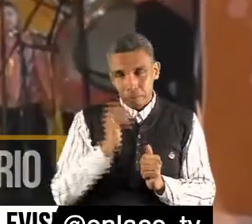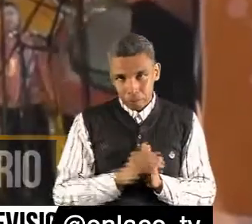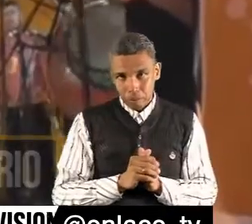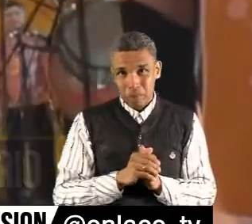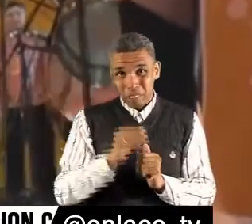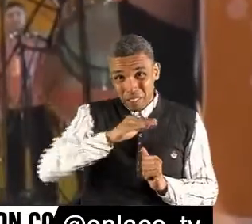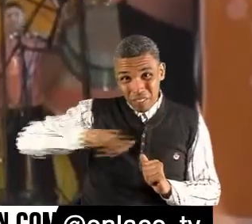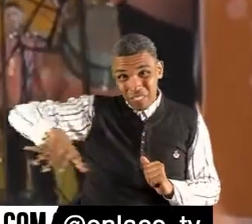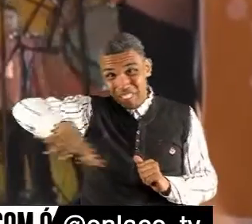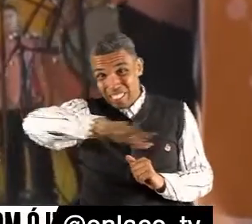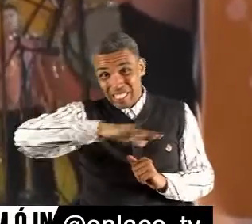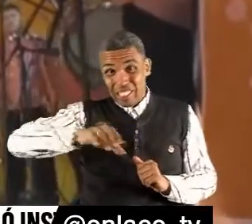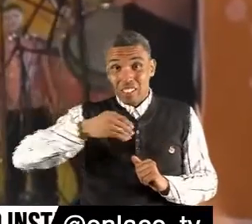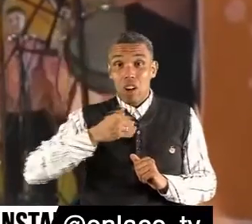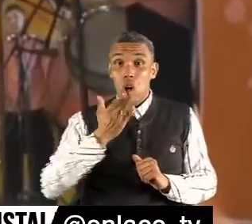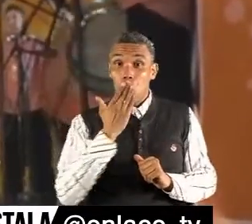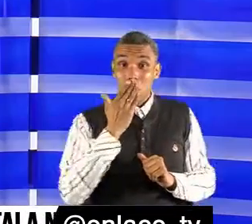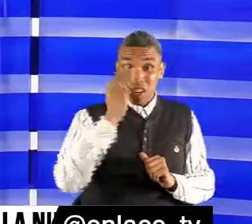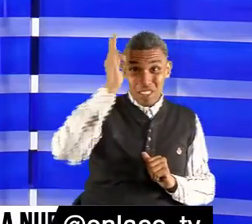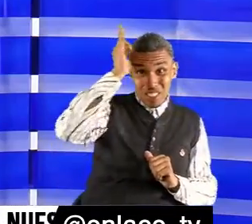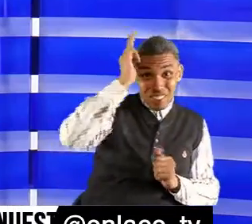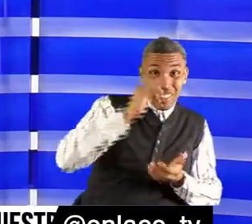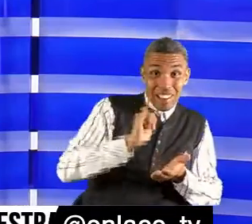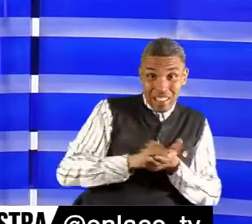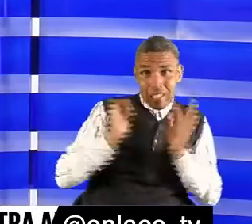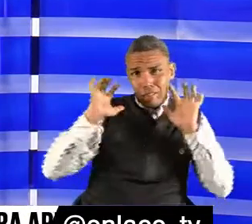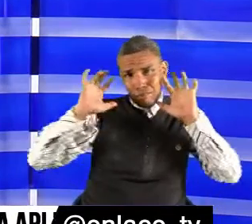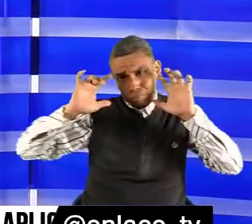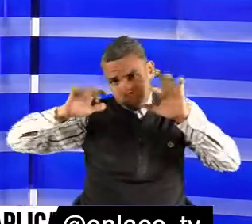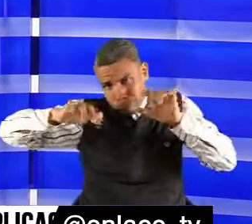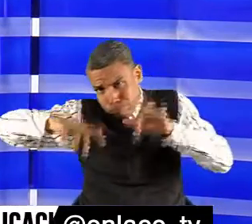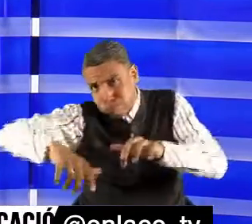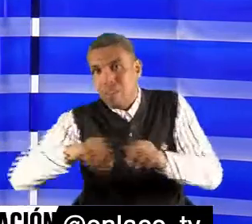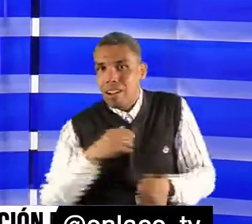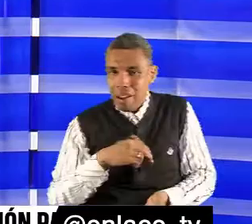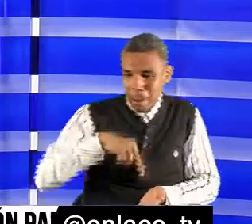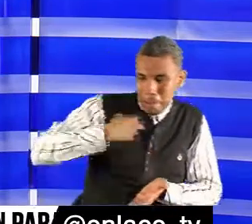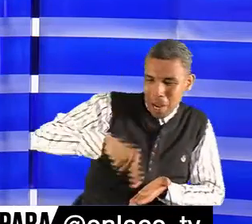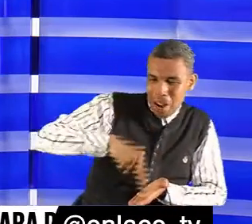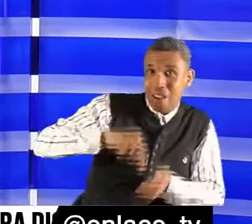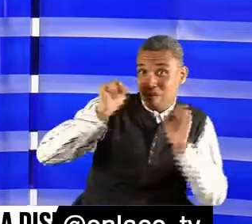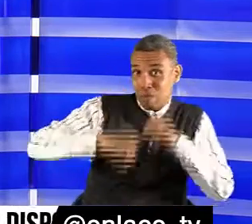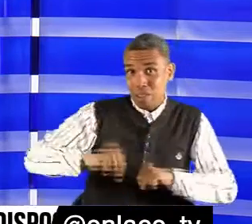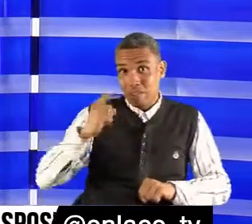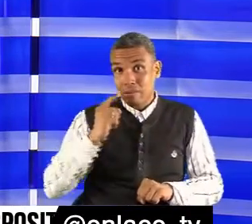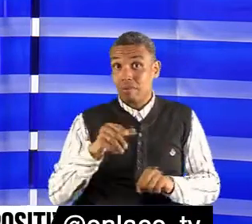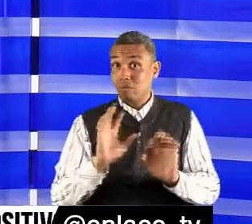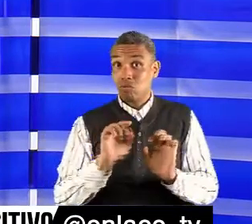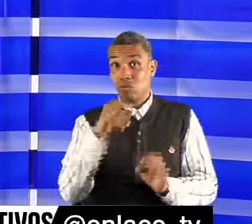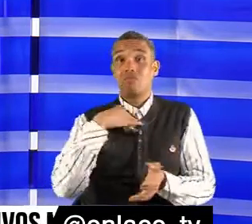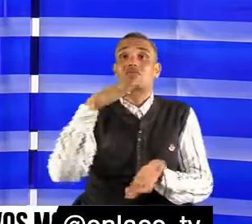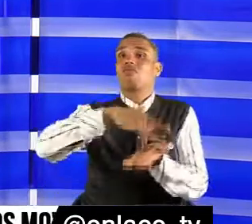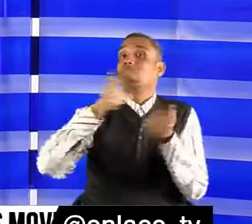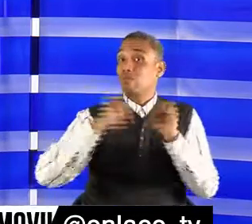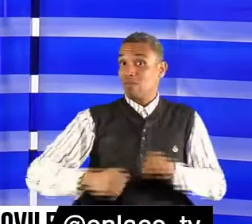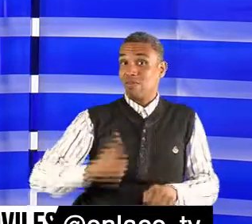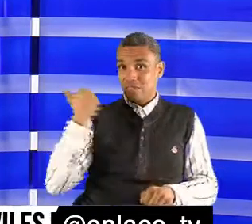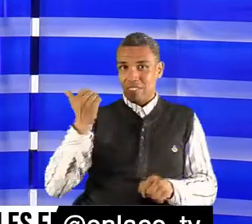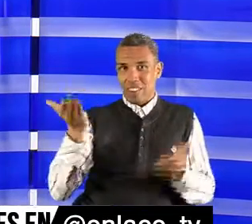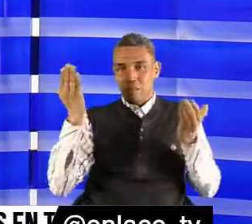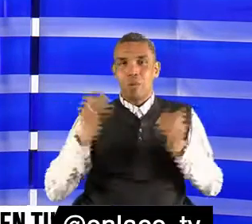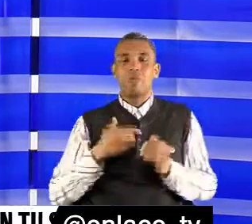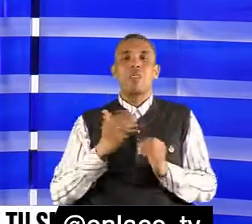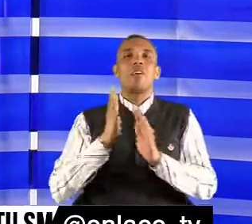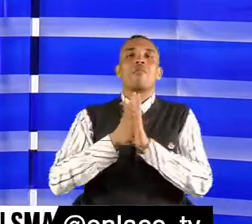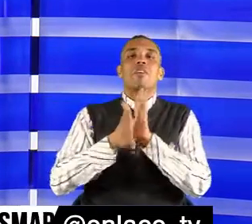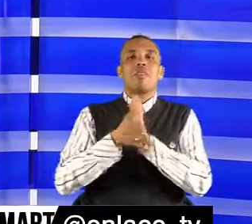al 24 de abril. Ya saben, no hay excusa para no celebrar el aniversario de nuestra ciudad. Hasta aquí llega